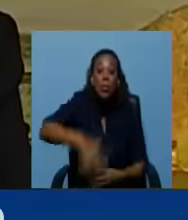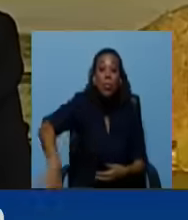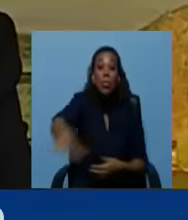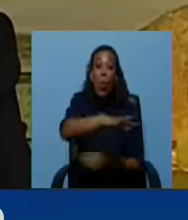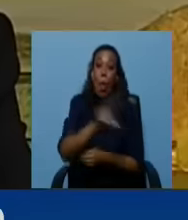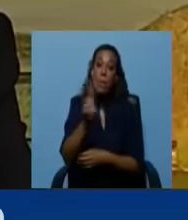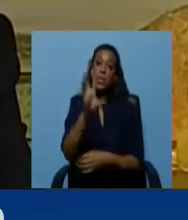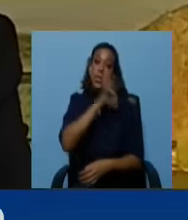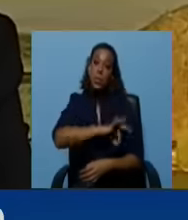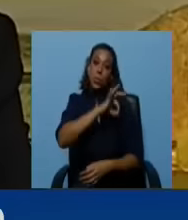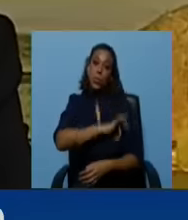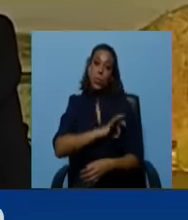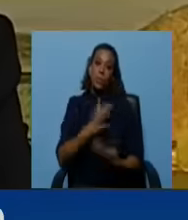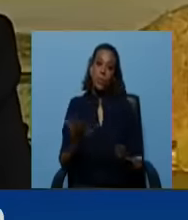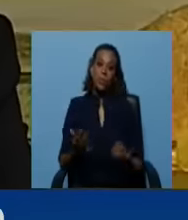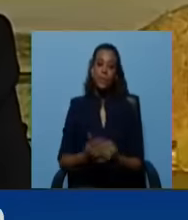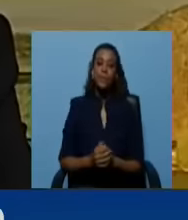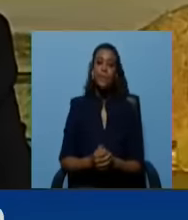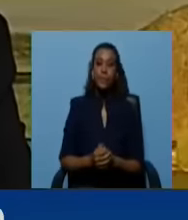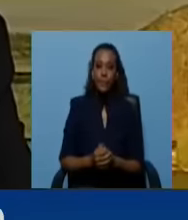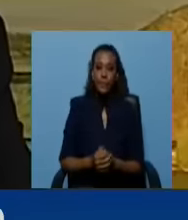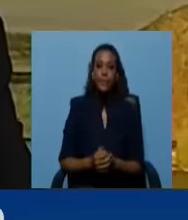y sociales del país.